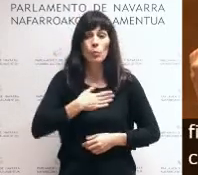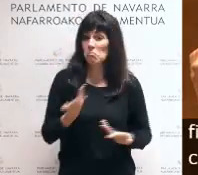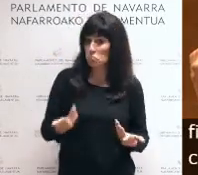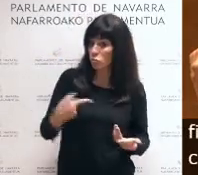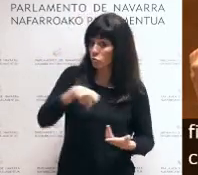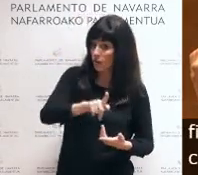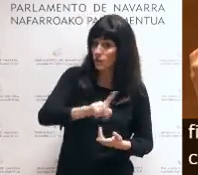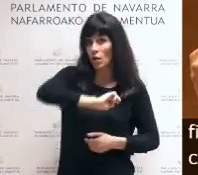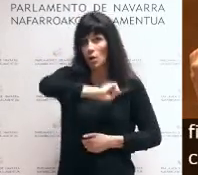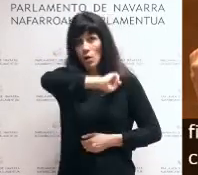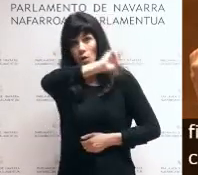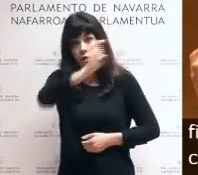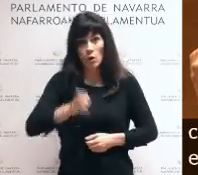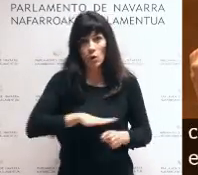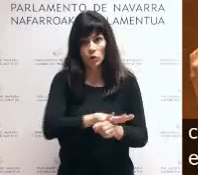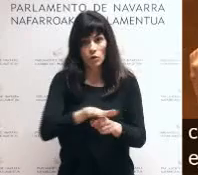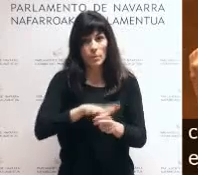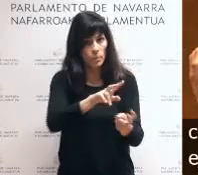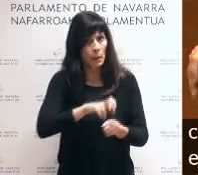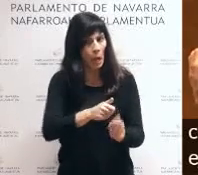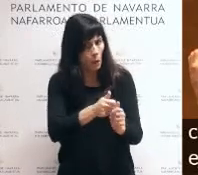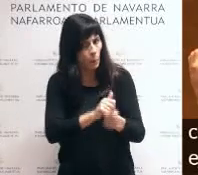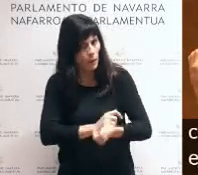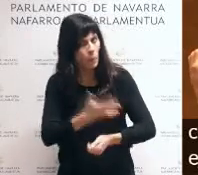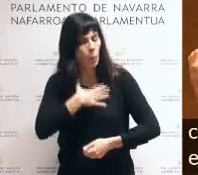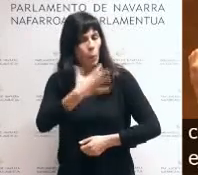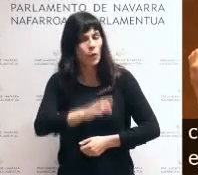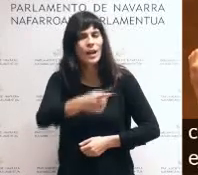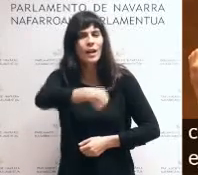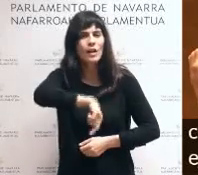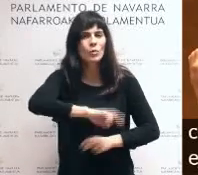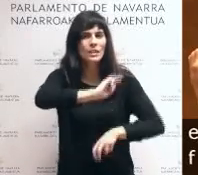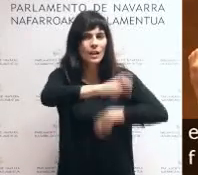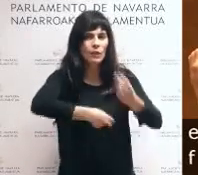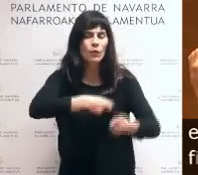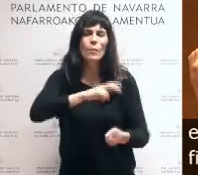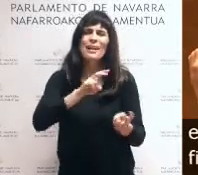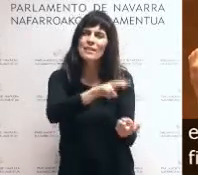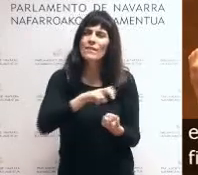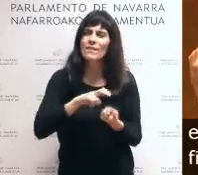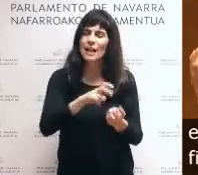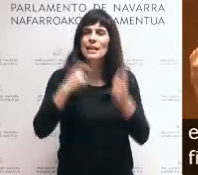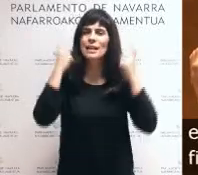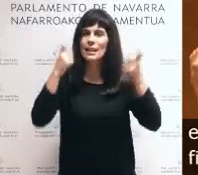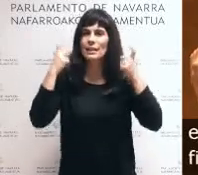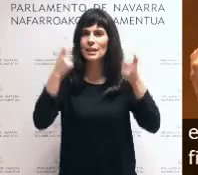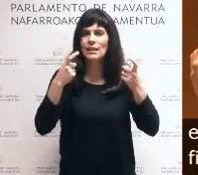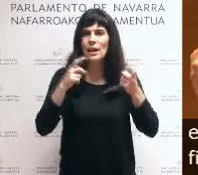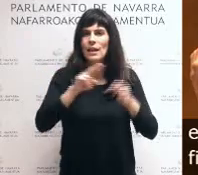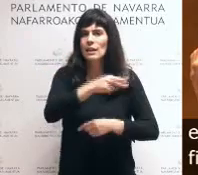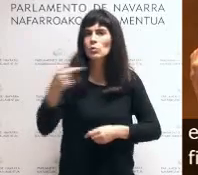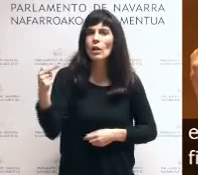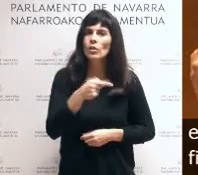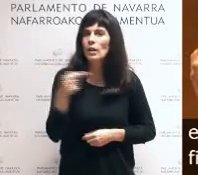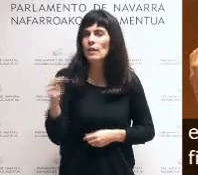otros ámbitos de nuestra fiscalidad. Nuestras enmiendas fiscales han tratado de paliar los efectos más negativos del actual